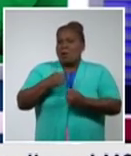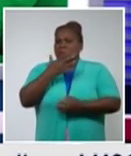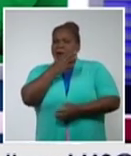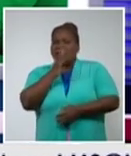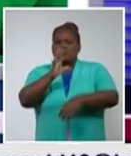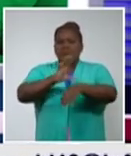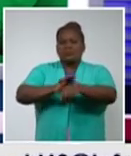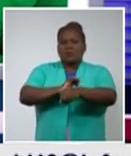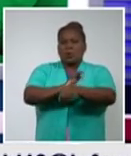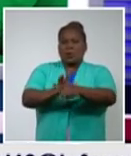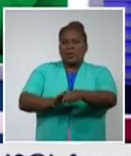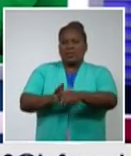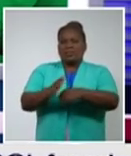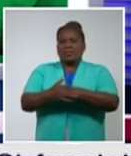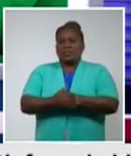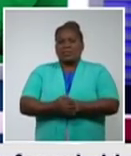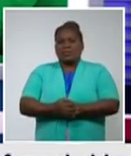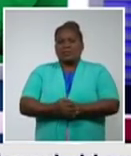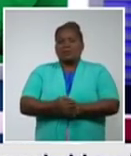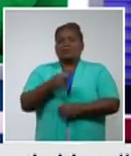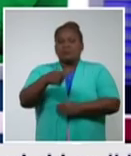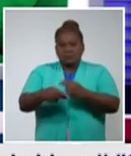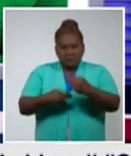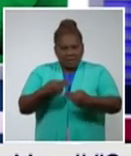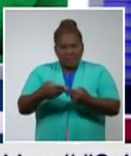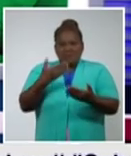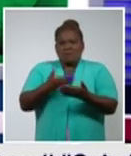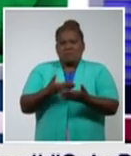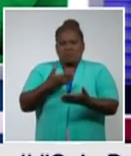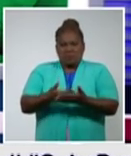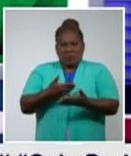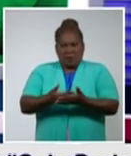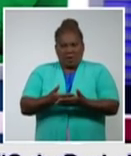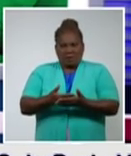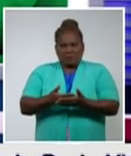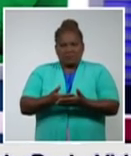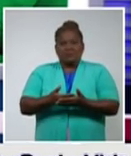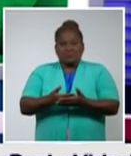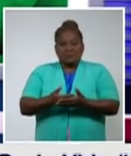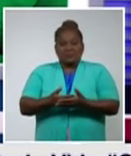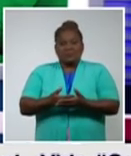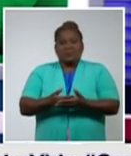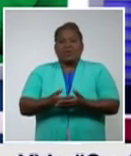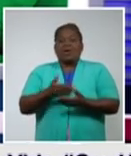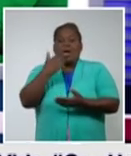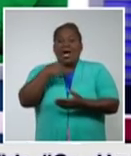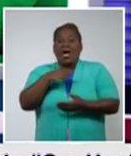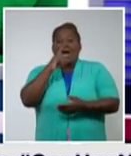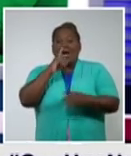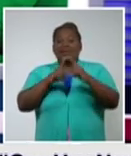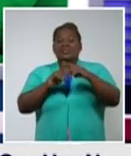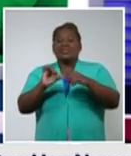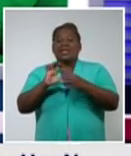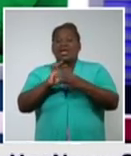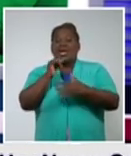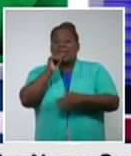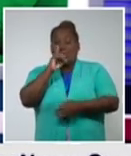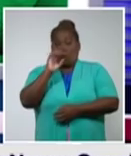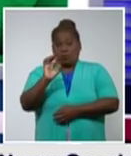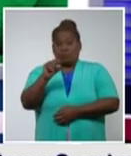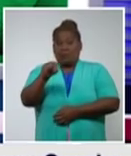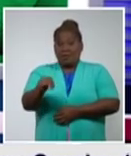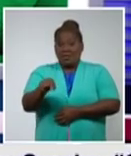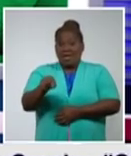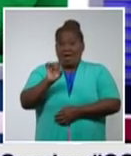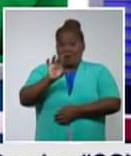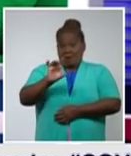gran variedad, pues se le hace el test de antígeno y en cuestión de media hora, cuando más 15 minutos, pues ya se sabe